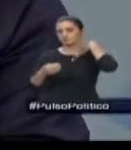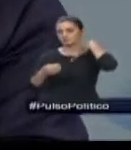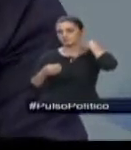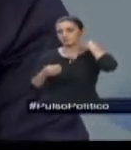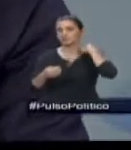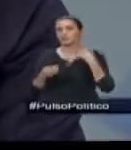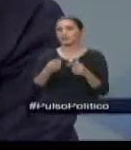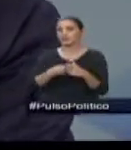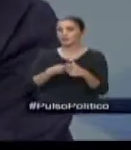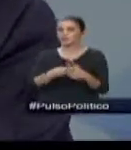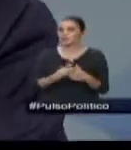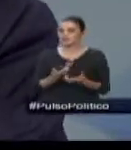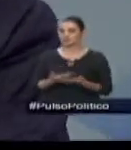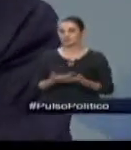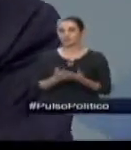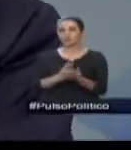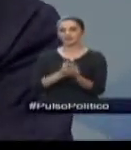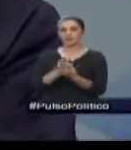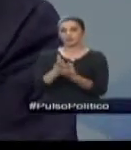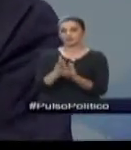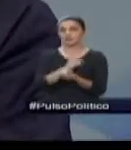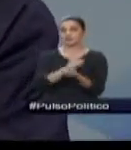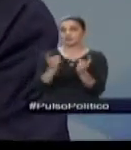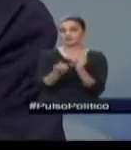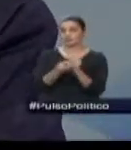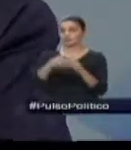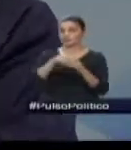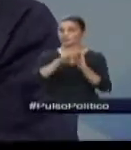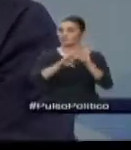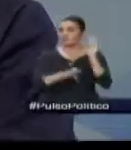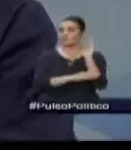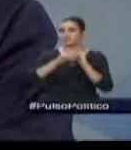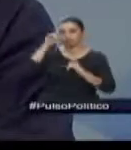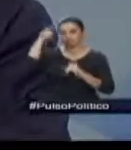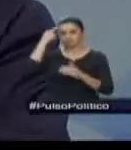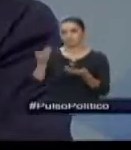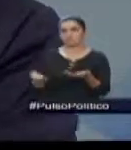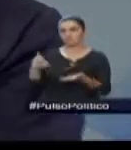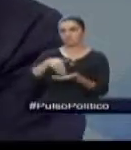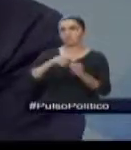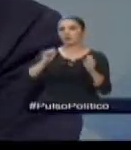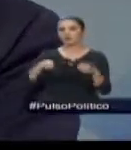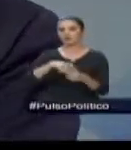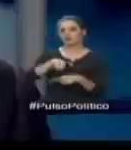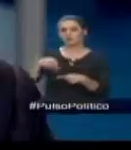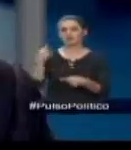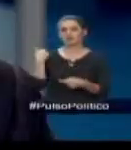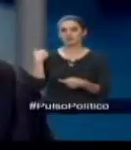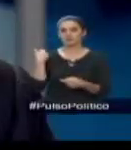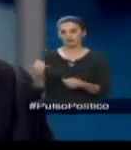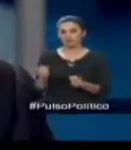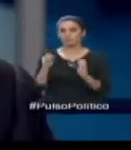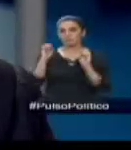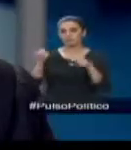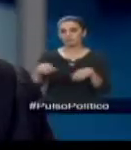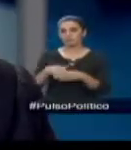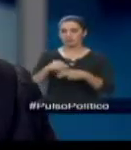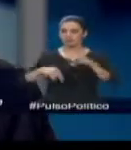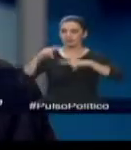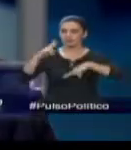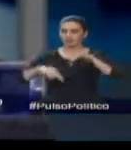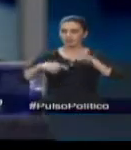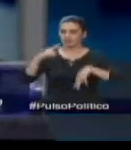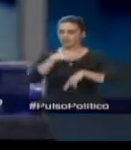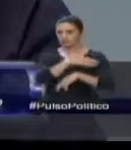de tal forma que a través de la enmienda el gobierno central pueda volver a tener esa rectoría en la construcción y por